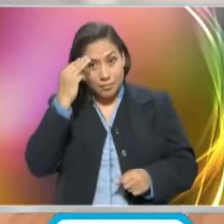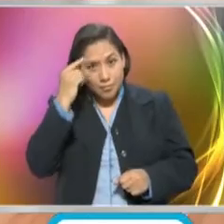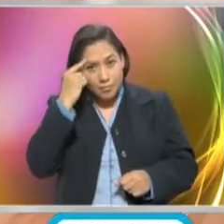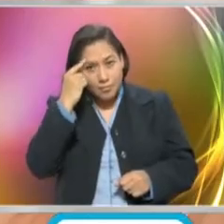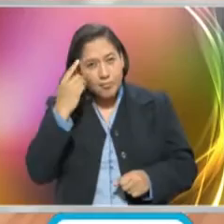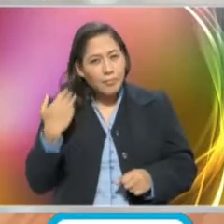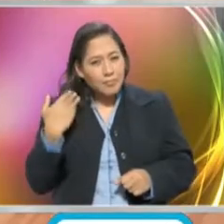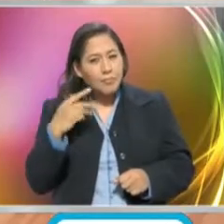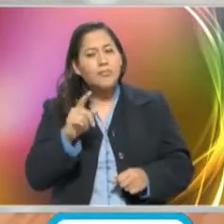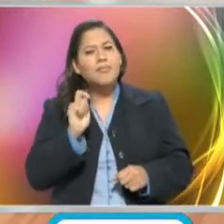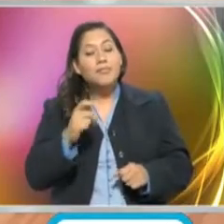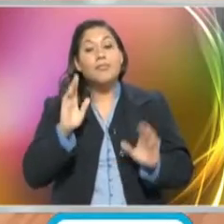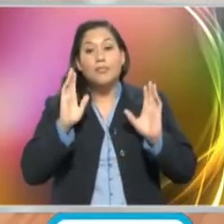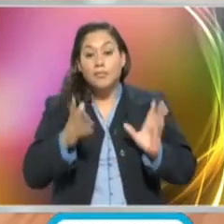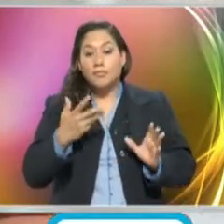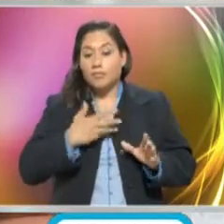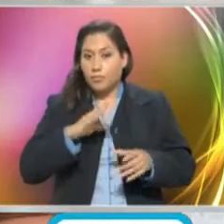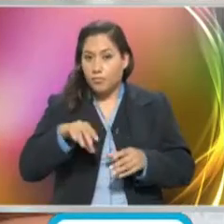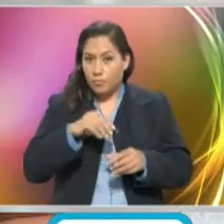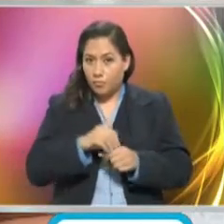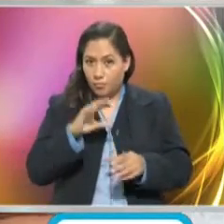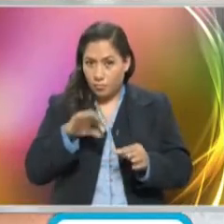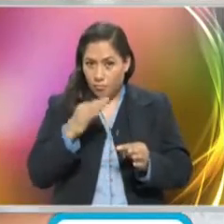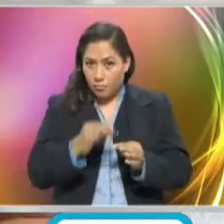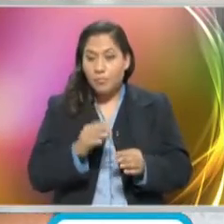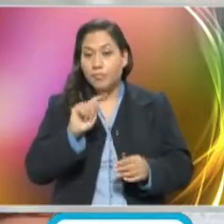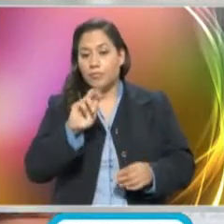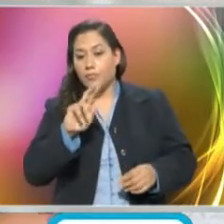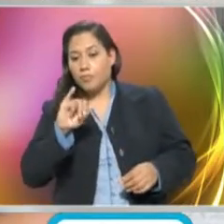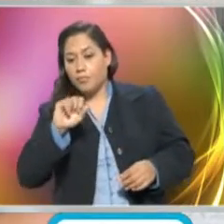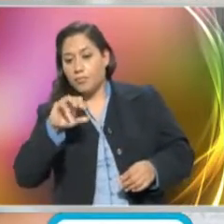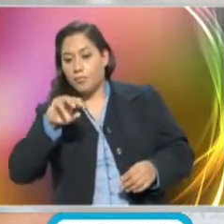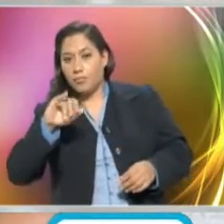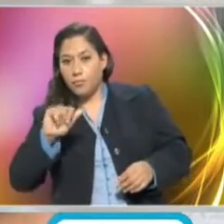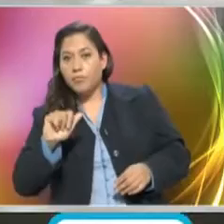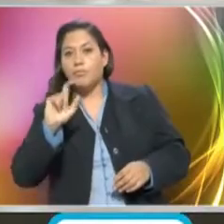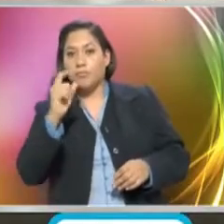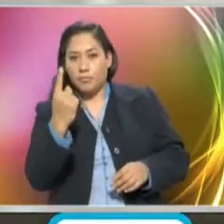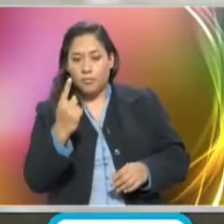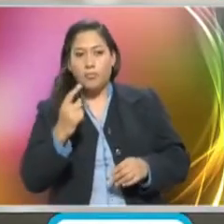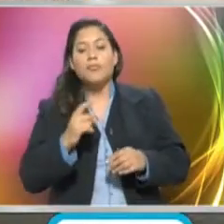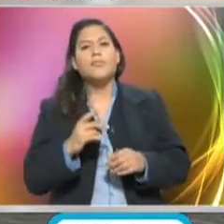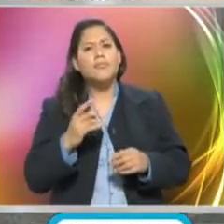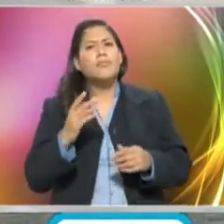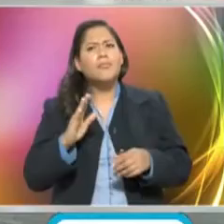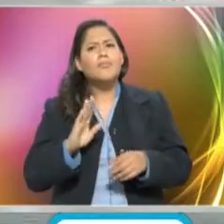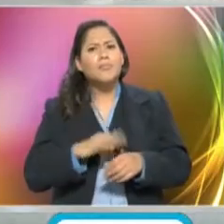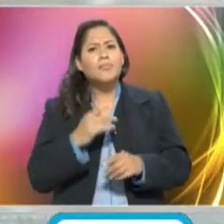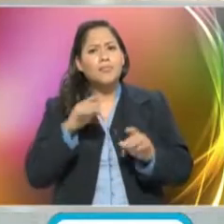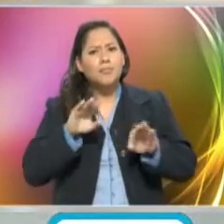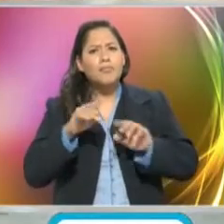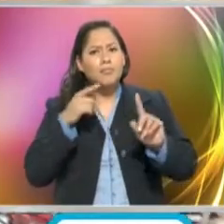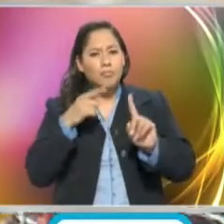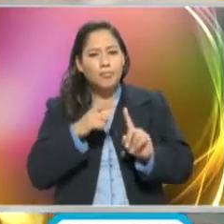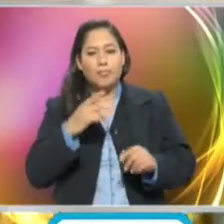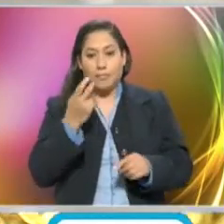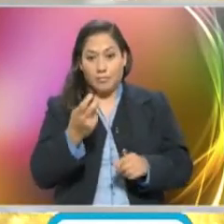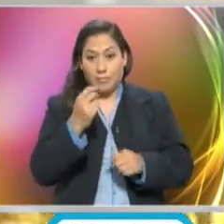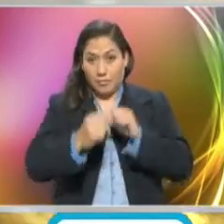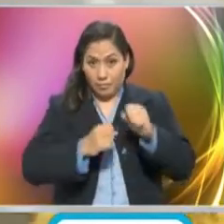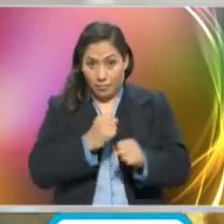más recientes que ya se hayan cumplido incluso Trisomía 21? Platícanos, ¿a qué se están dedicando ahora? Este